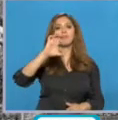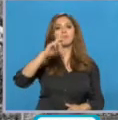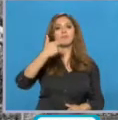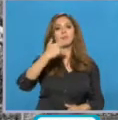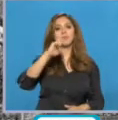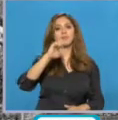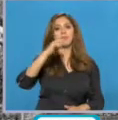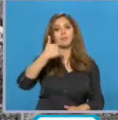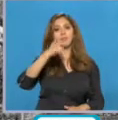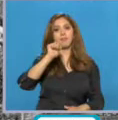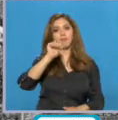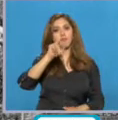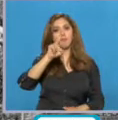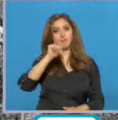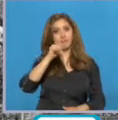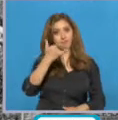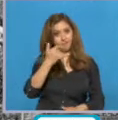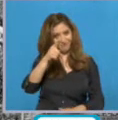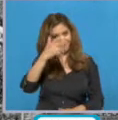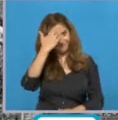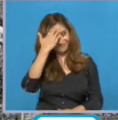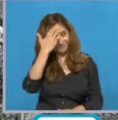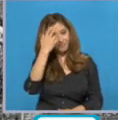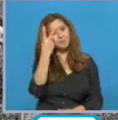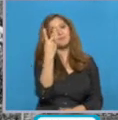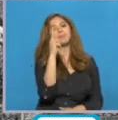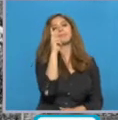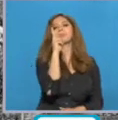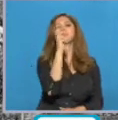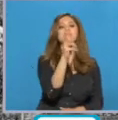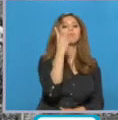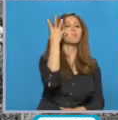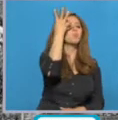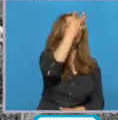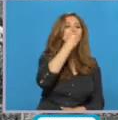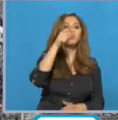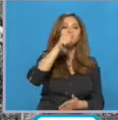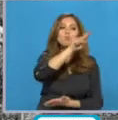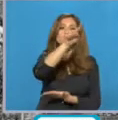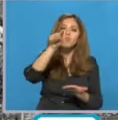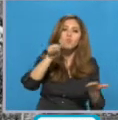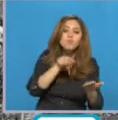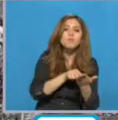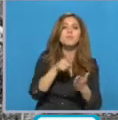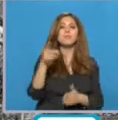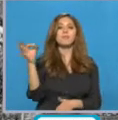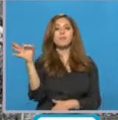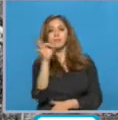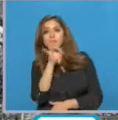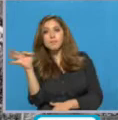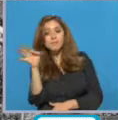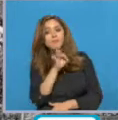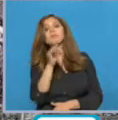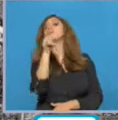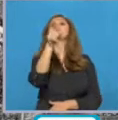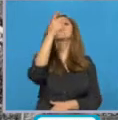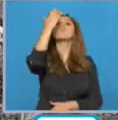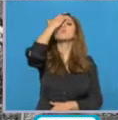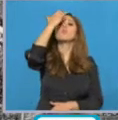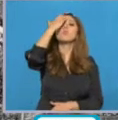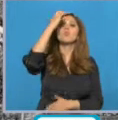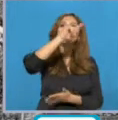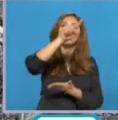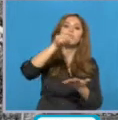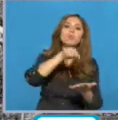con nombre conocido. Oye, sí. Y miren nada más este hermoso lugar. Ay, qué bonito. ¿Ahí? Ustedes seguramente ¿Ya no conocen esa existe, fachada. Vania? Les